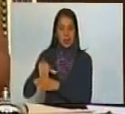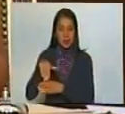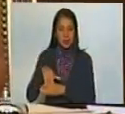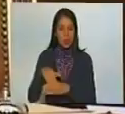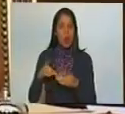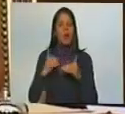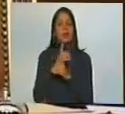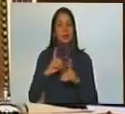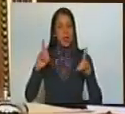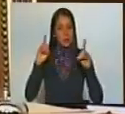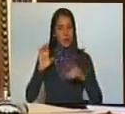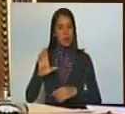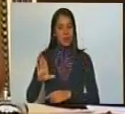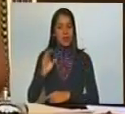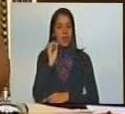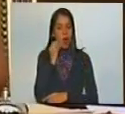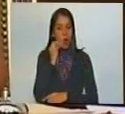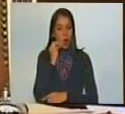esta muchachada,